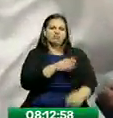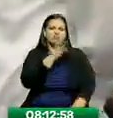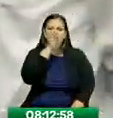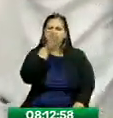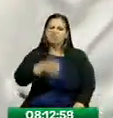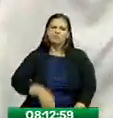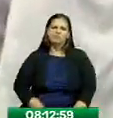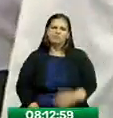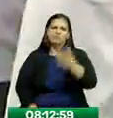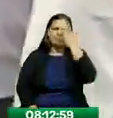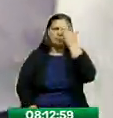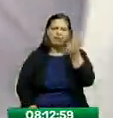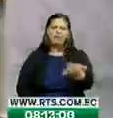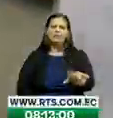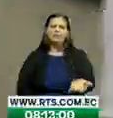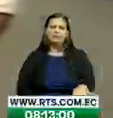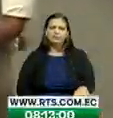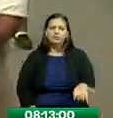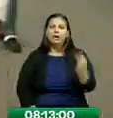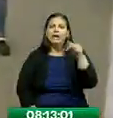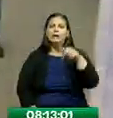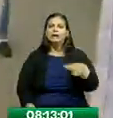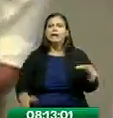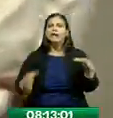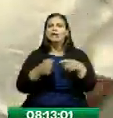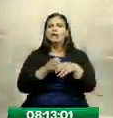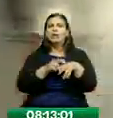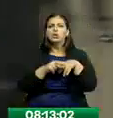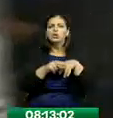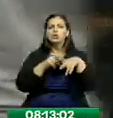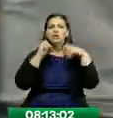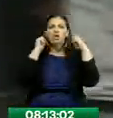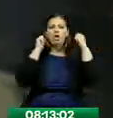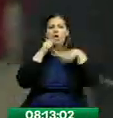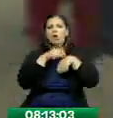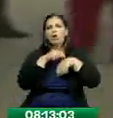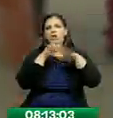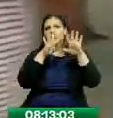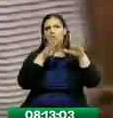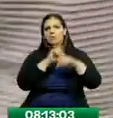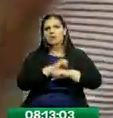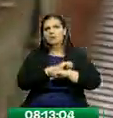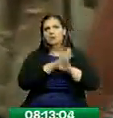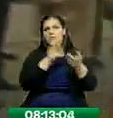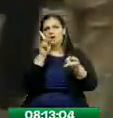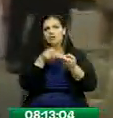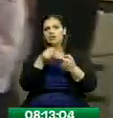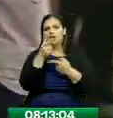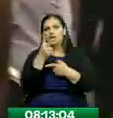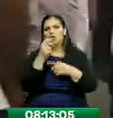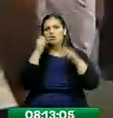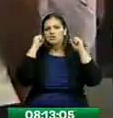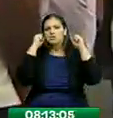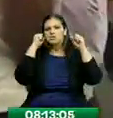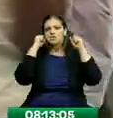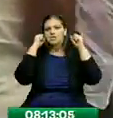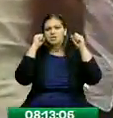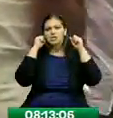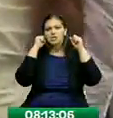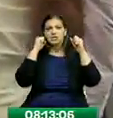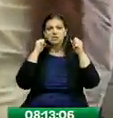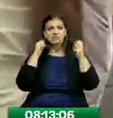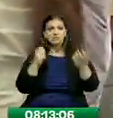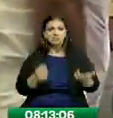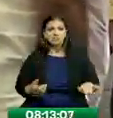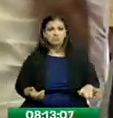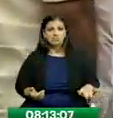señor? Porque aquí la clase amarilla hace un paro a las 9 de la mañana, termina a las 12 del día, no había paro, no